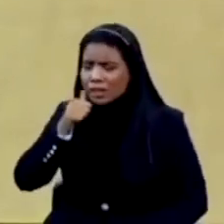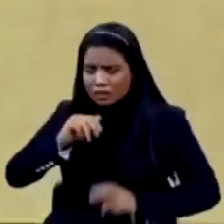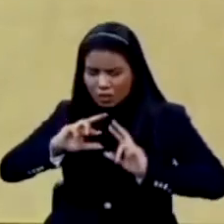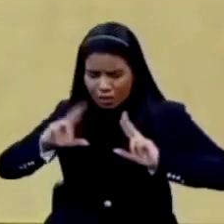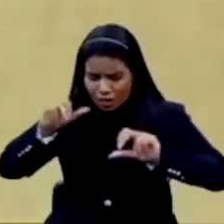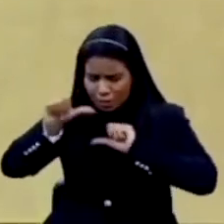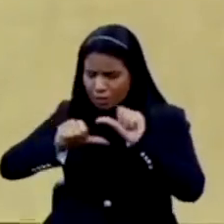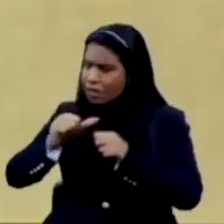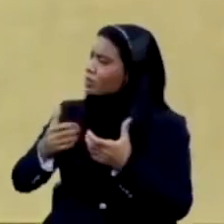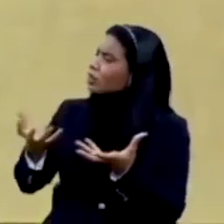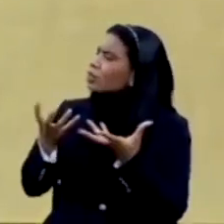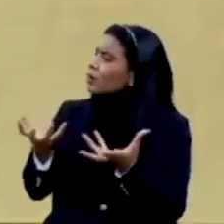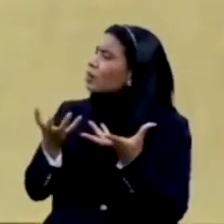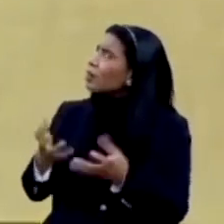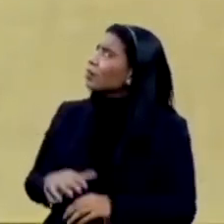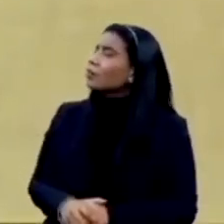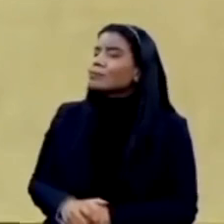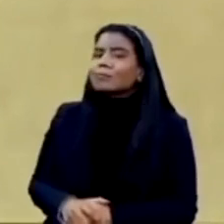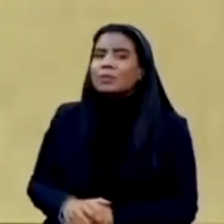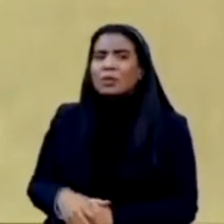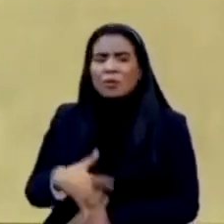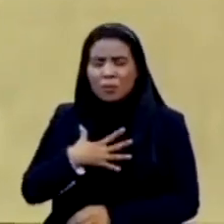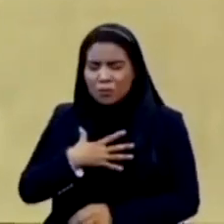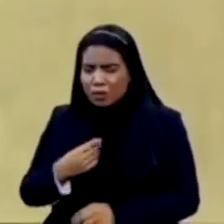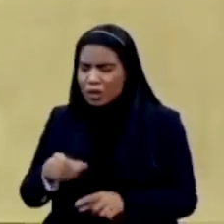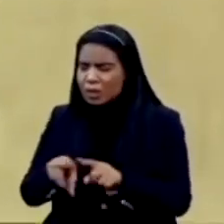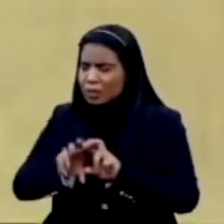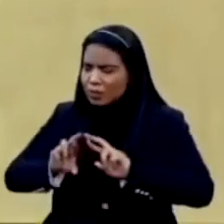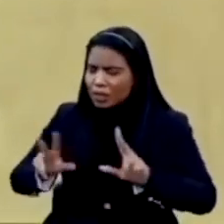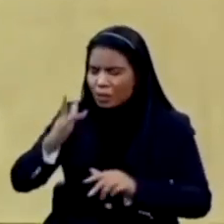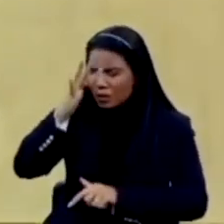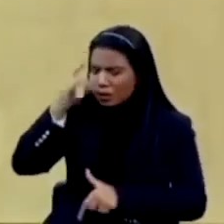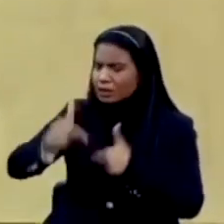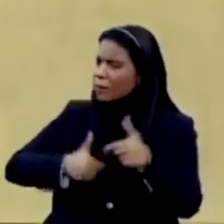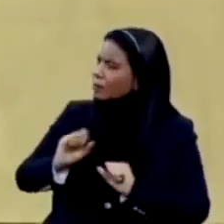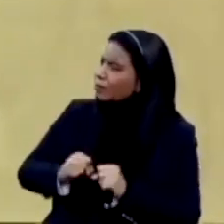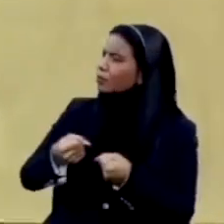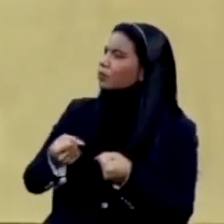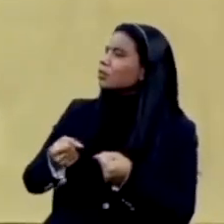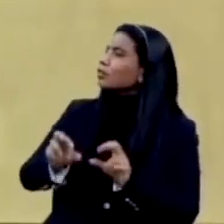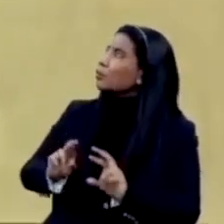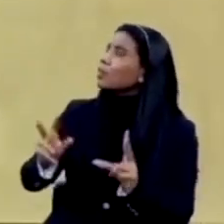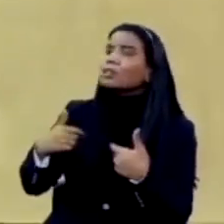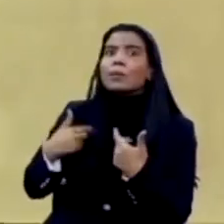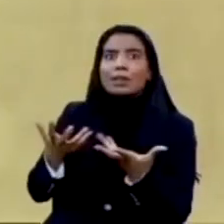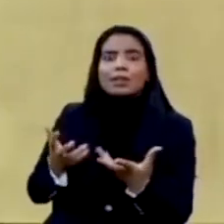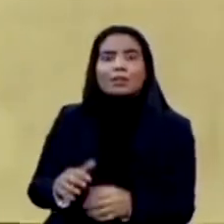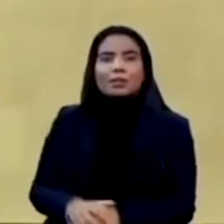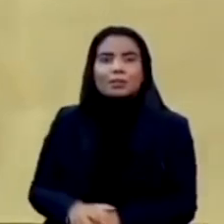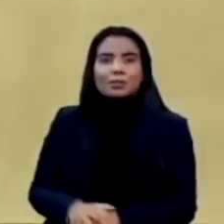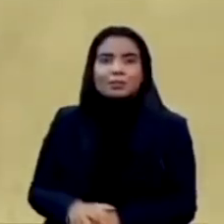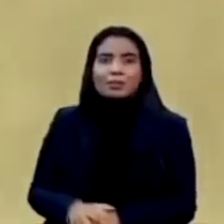un marido diferente una esposa diferente un hijo diferente un trabajador diferente yo quiero ser diferente